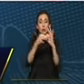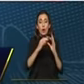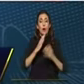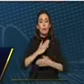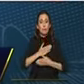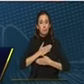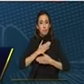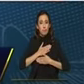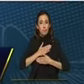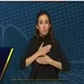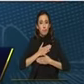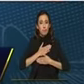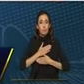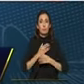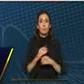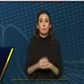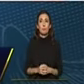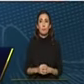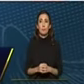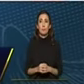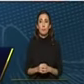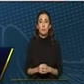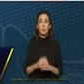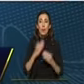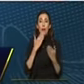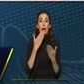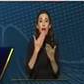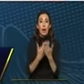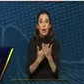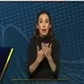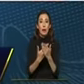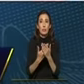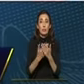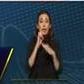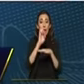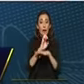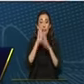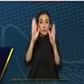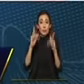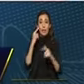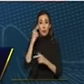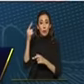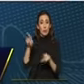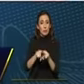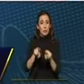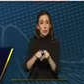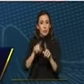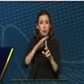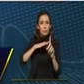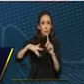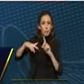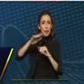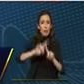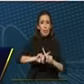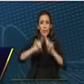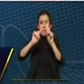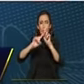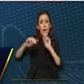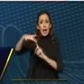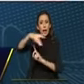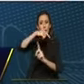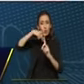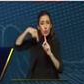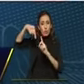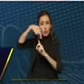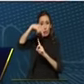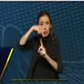alma, compañero. Gracias a ecuatorianos como él, respiramos aires distintos, nuevos y limpios, de